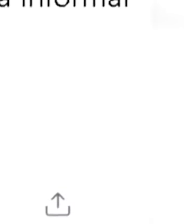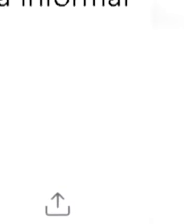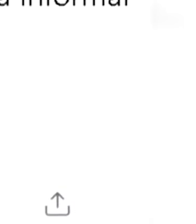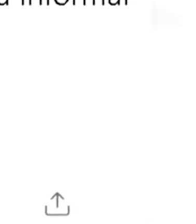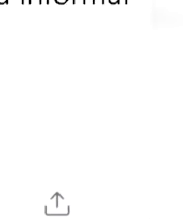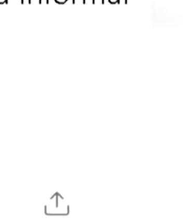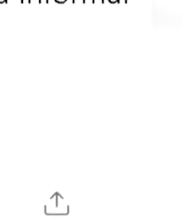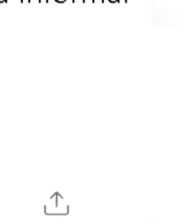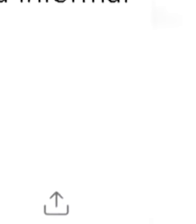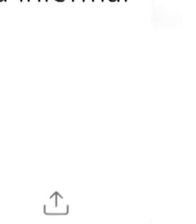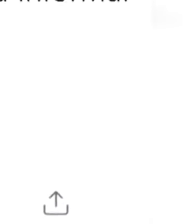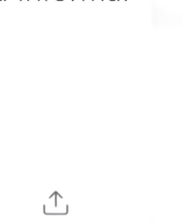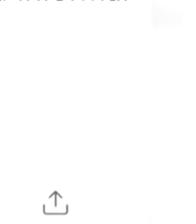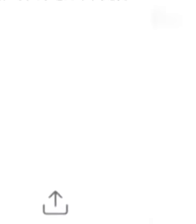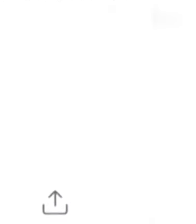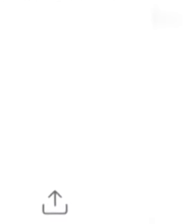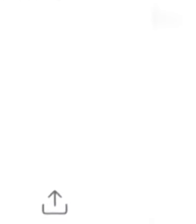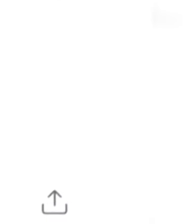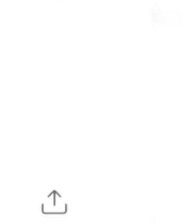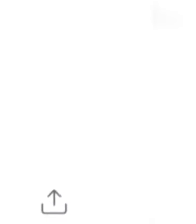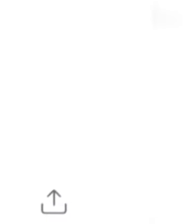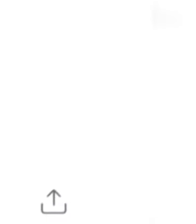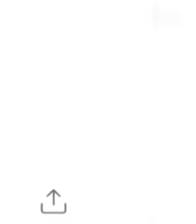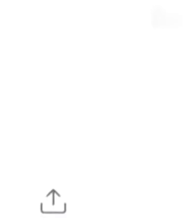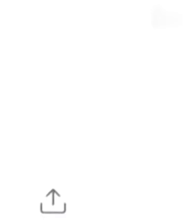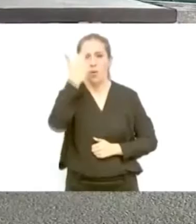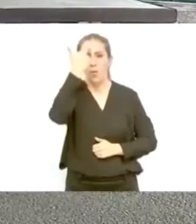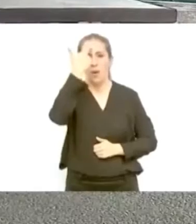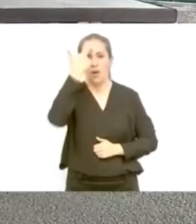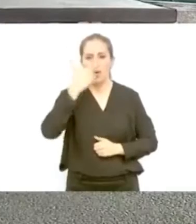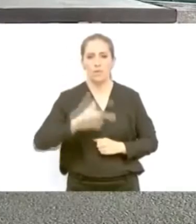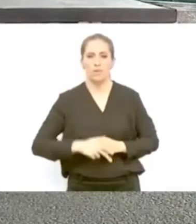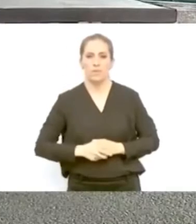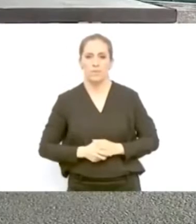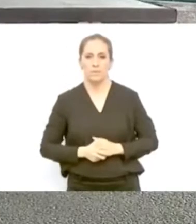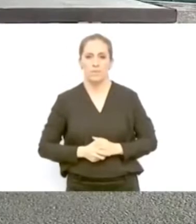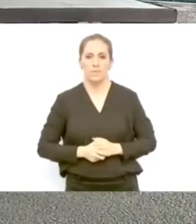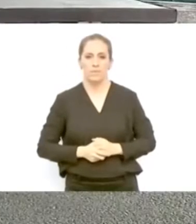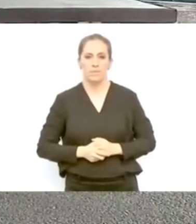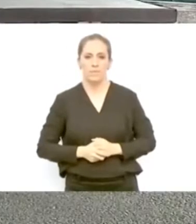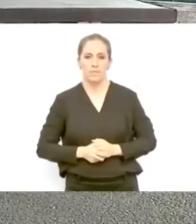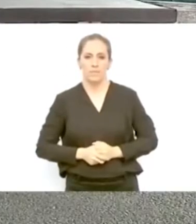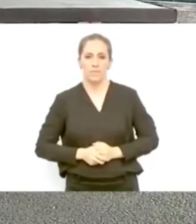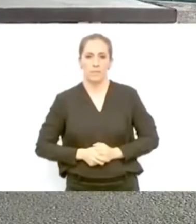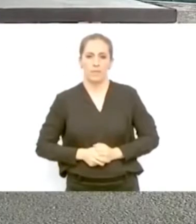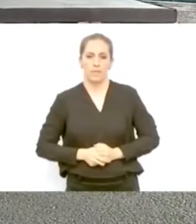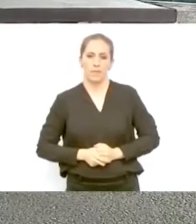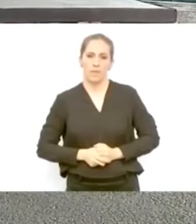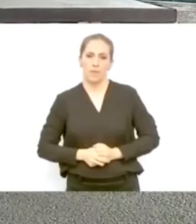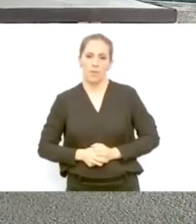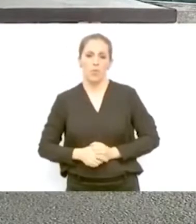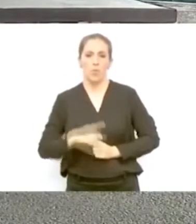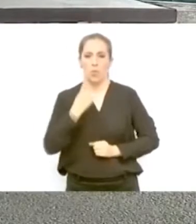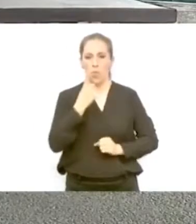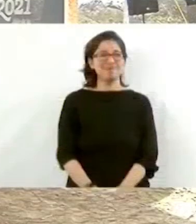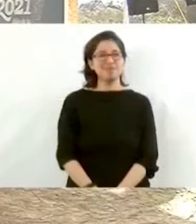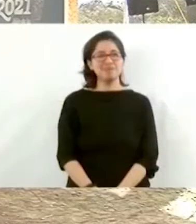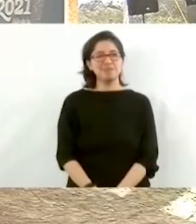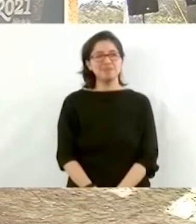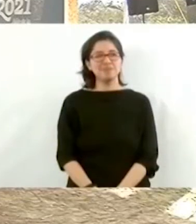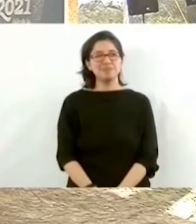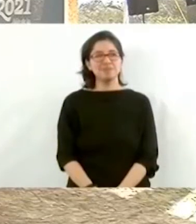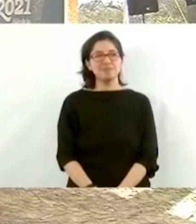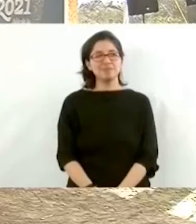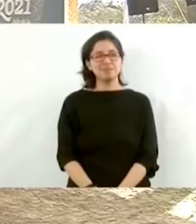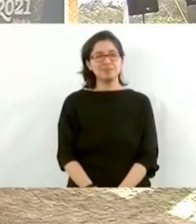de Transparencia Blanca, Lilia Ibarra, aclaró este jueves en declaración esa radiofórmula que ningún cargo público está obligado